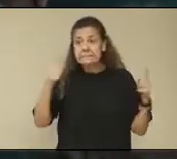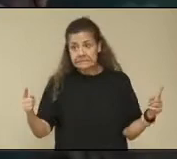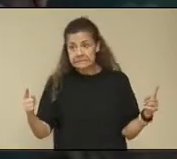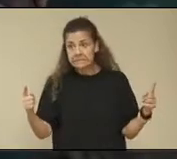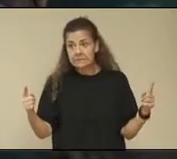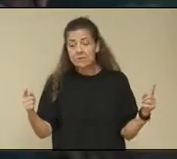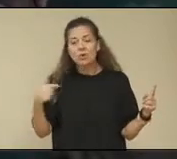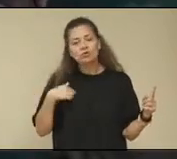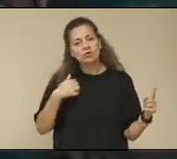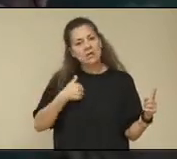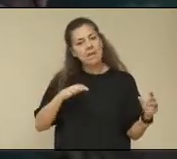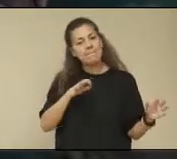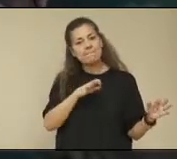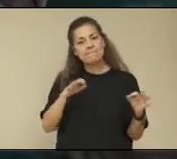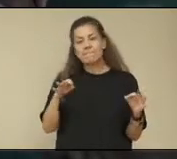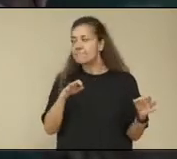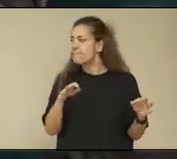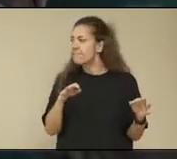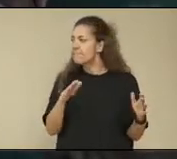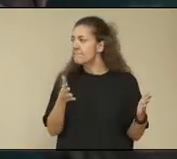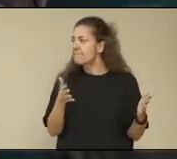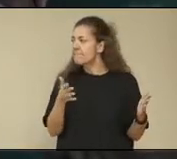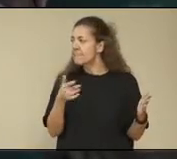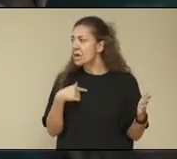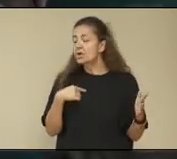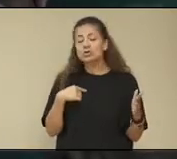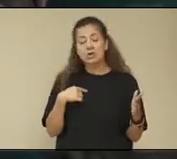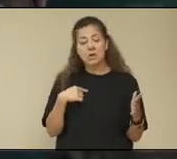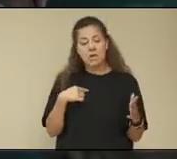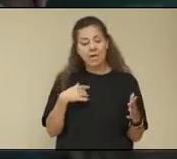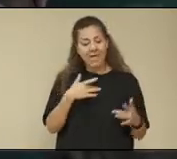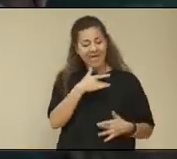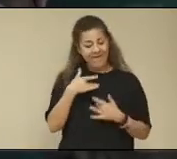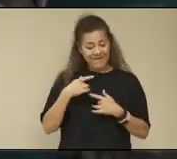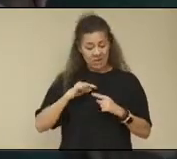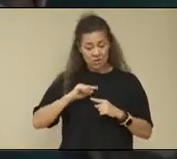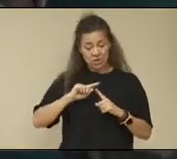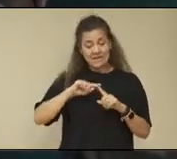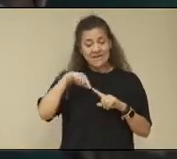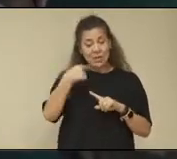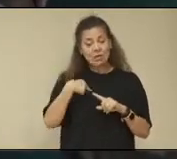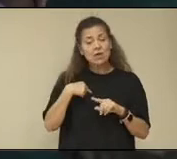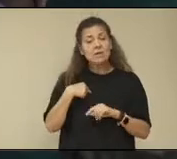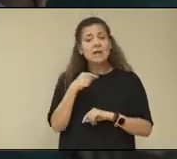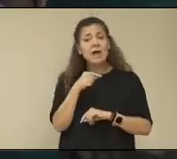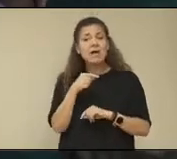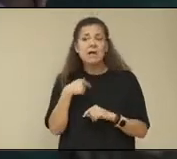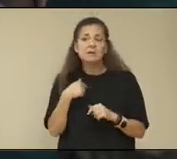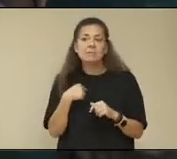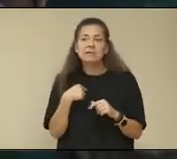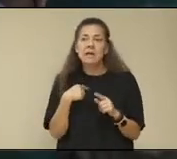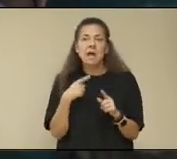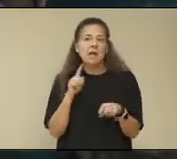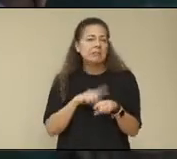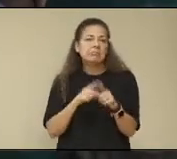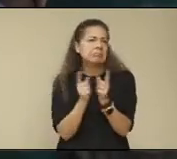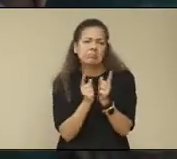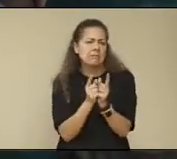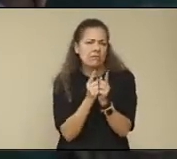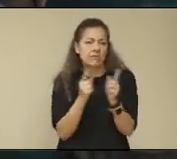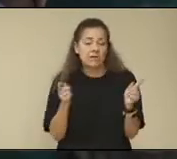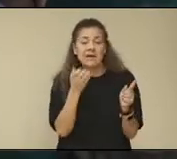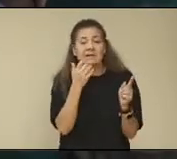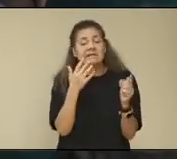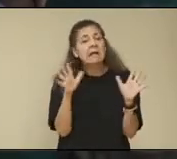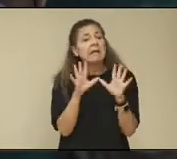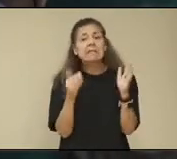tengo preparada, o sea, los efectos secundarios de la profilaxis son más a largo plazo. Si vas 10 días,